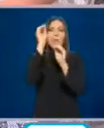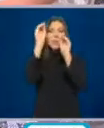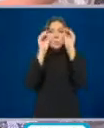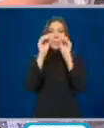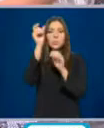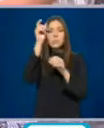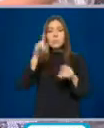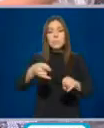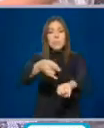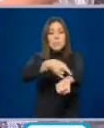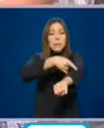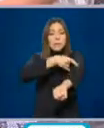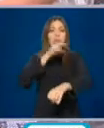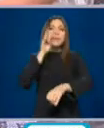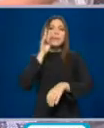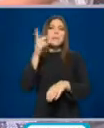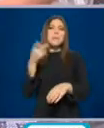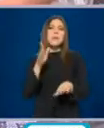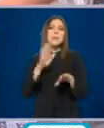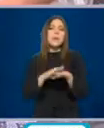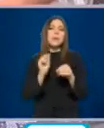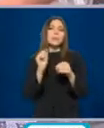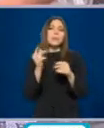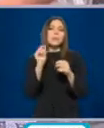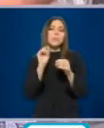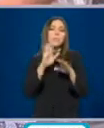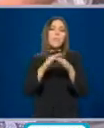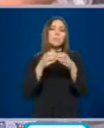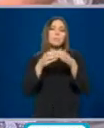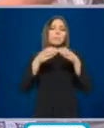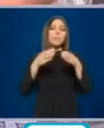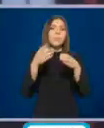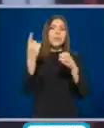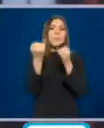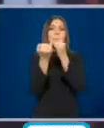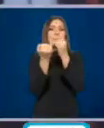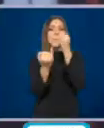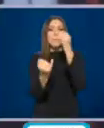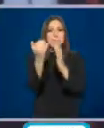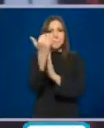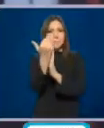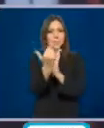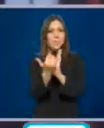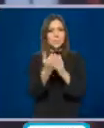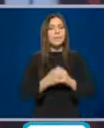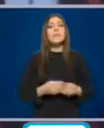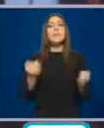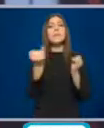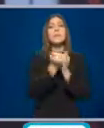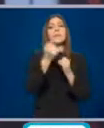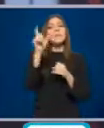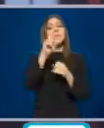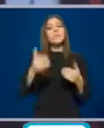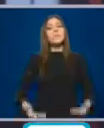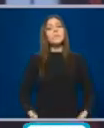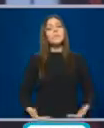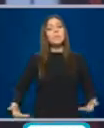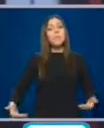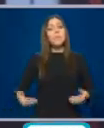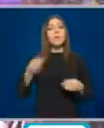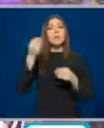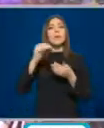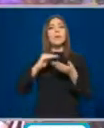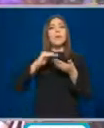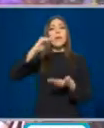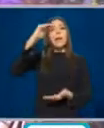la solución. Grandes, exactamente. Voluminosas. Exactamente. Oye, Wendy, pero el largo de los shorts y las bermudas también ayuda a tu forma de pierna. No ayuda